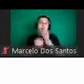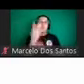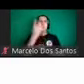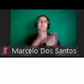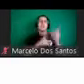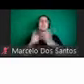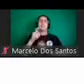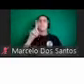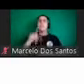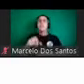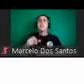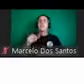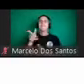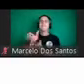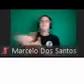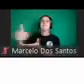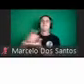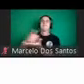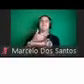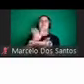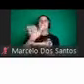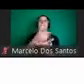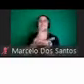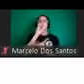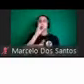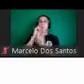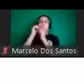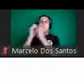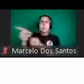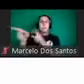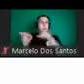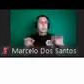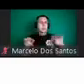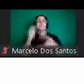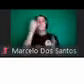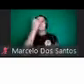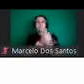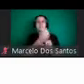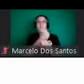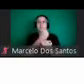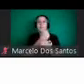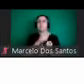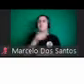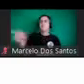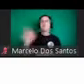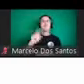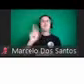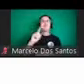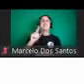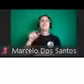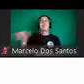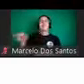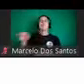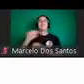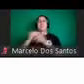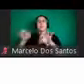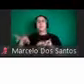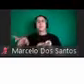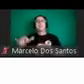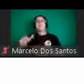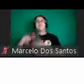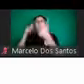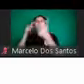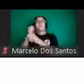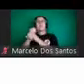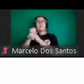estrategias colaborativas pueden ser significativas, puesto que este mecanismo laboral nos induce a saber